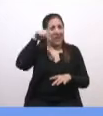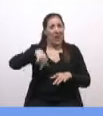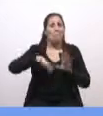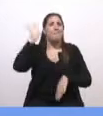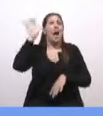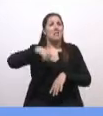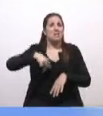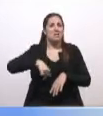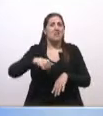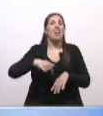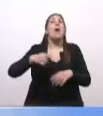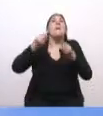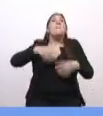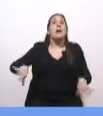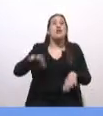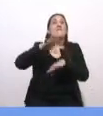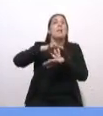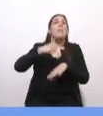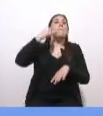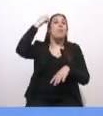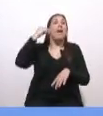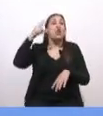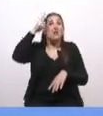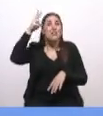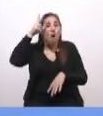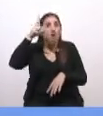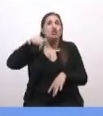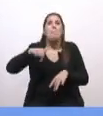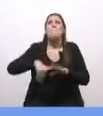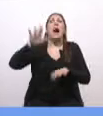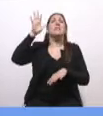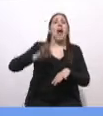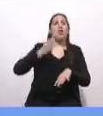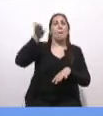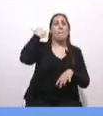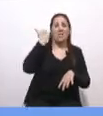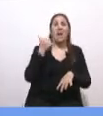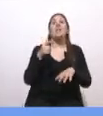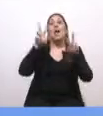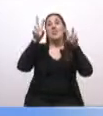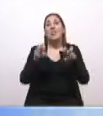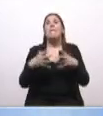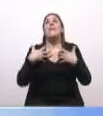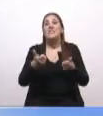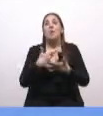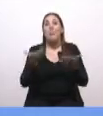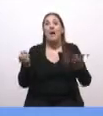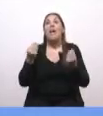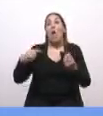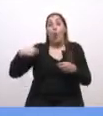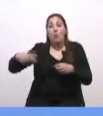país en mil 988 así que se trata de un tema de salud pública se trata también de que los neumáticos fuera de uso